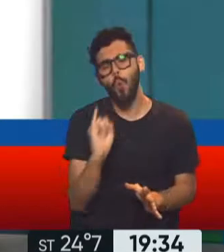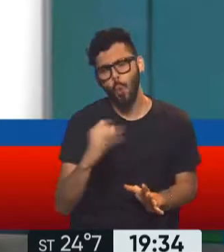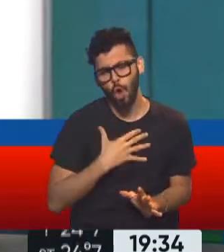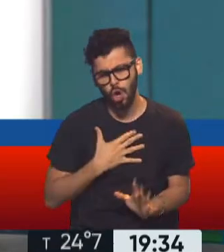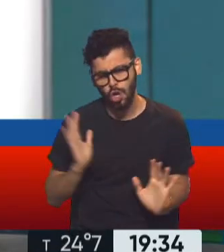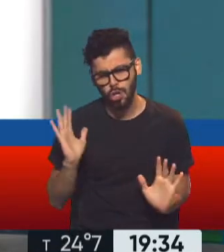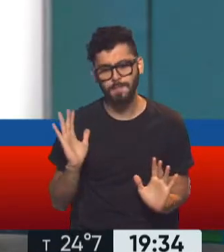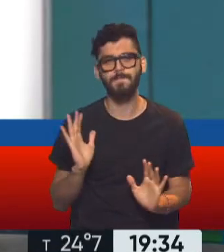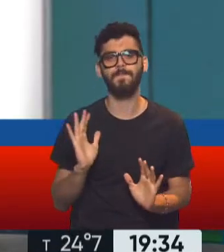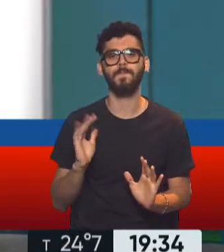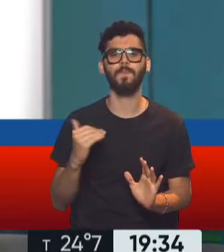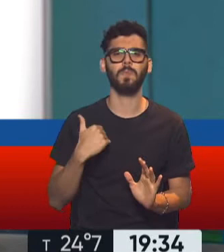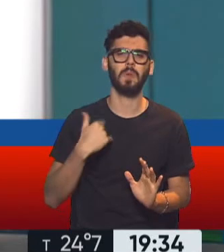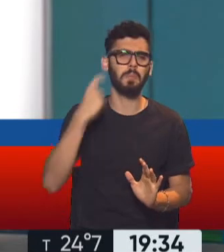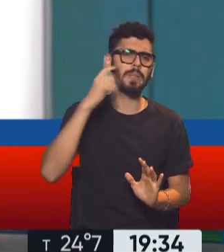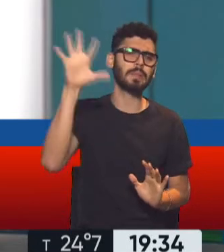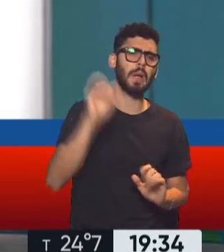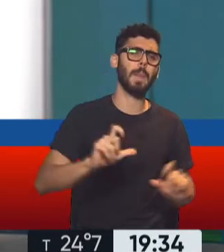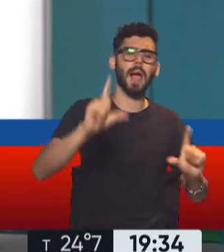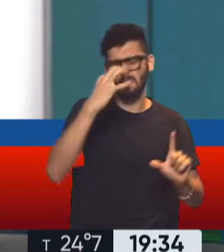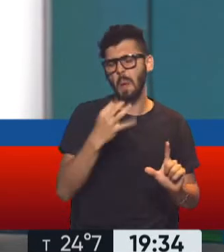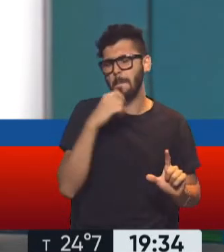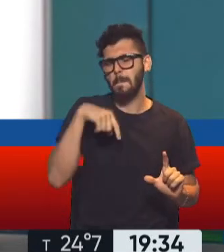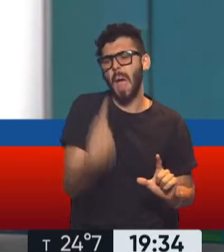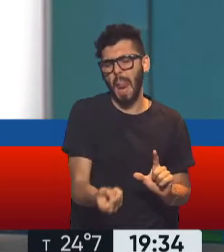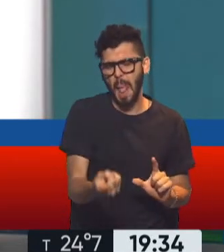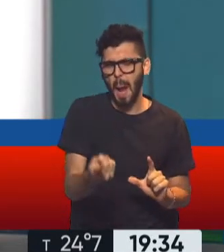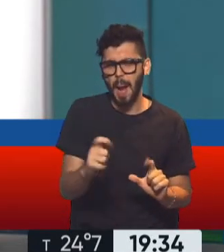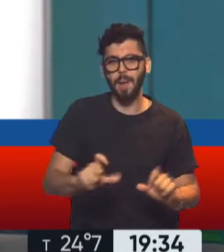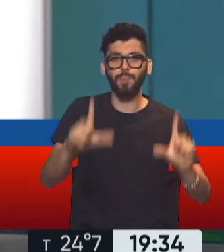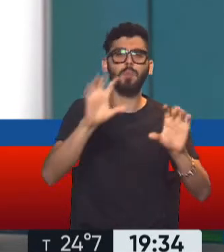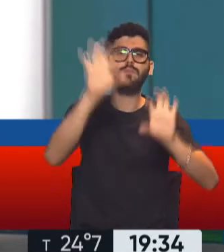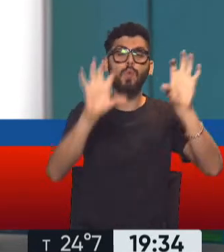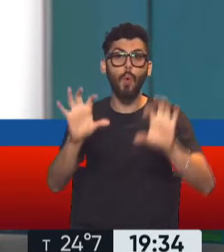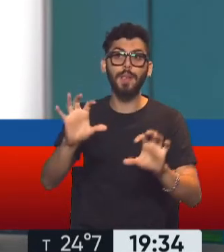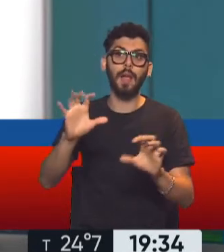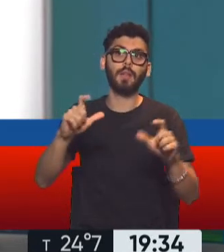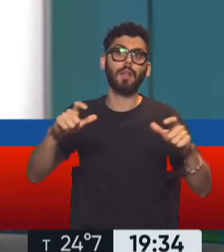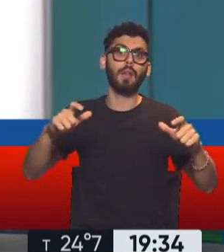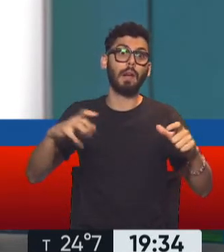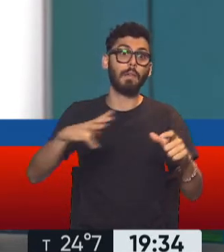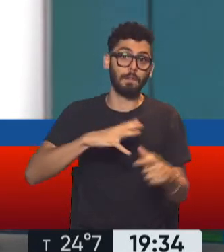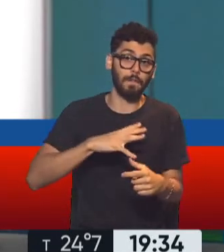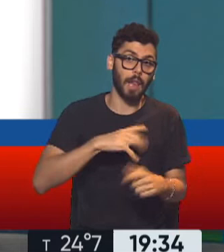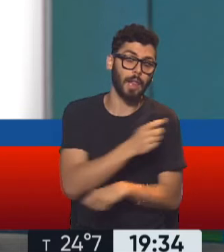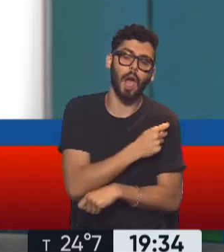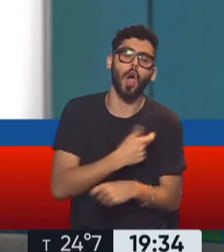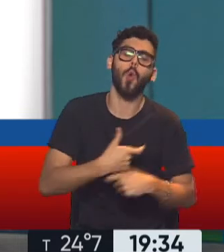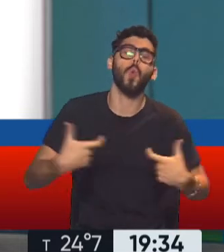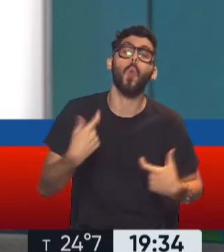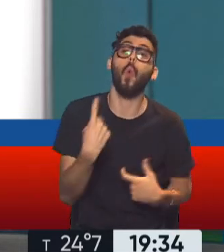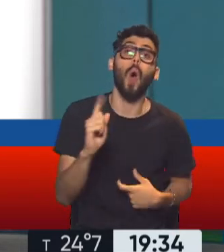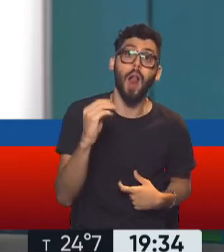Yo iba a traer unas placas, pero las voy a traer mañana para mostrarles cuáles provincias están peor. ¿sí? Y una de esas provincias que está peor